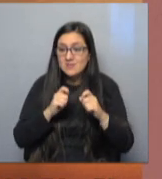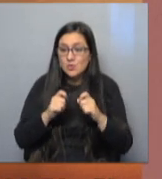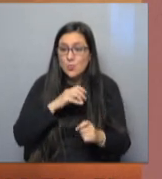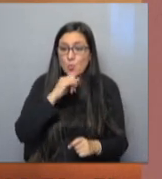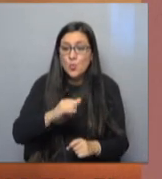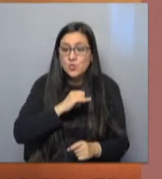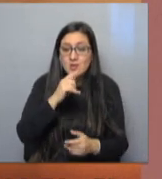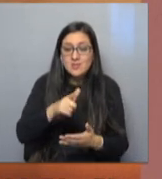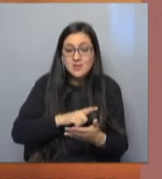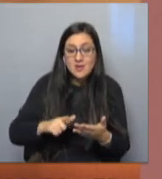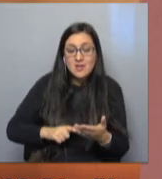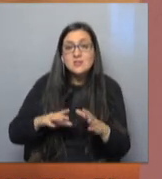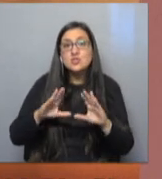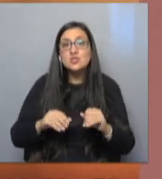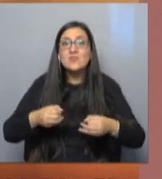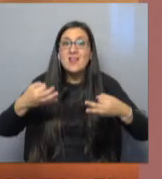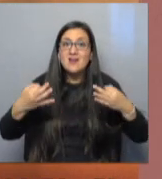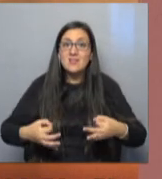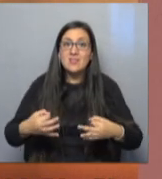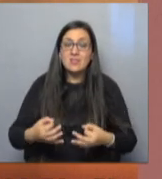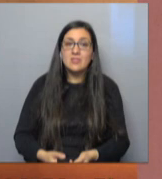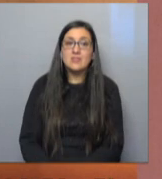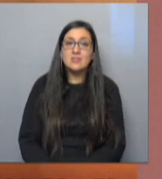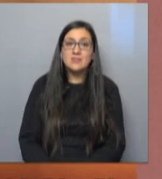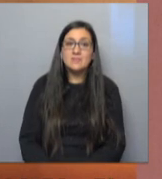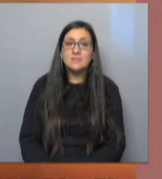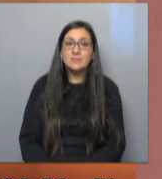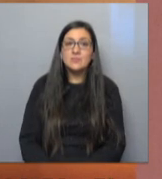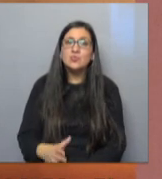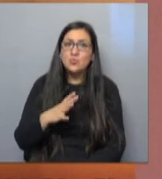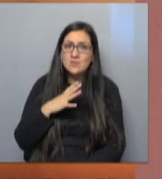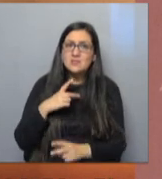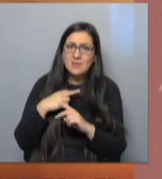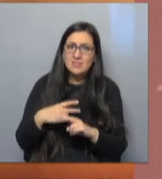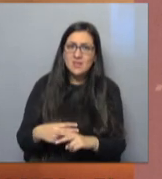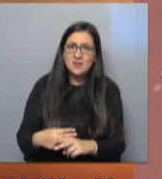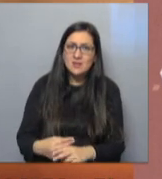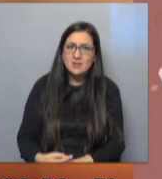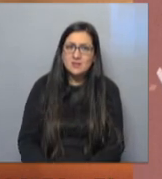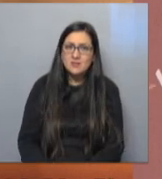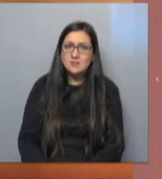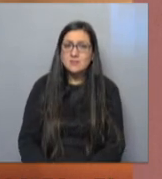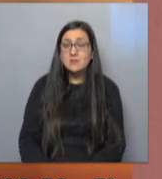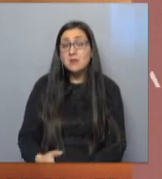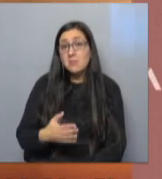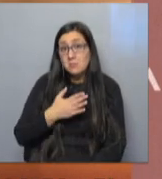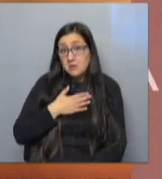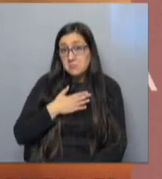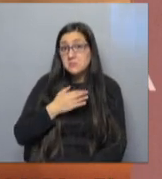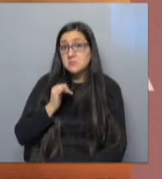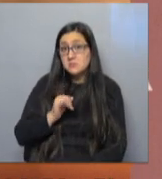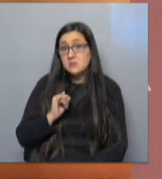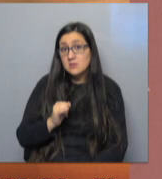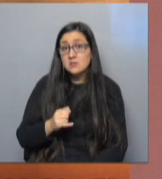sobre hechos concretos de la realidad en vigencia o en a mí me parece que sí que son